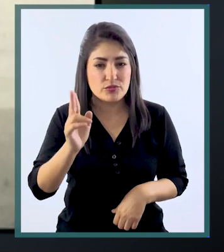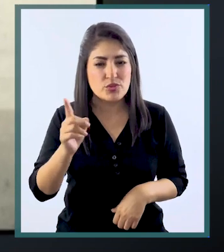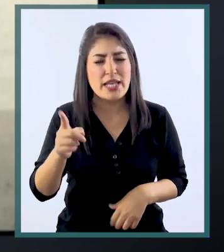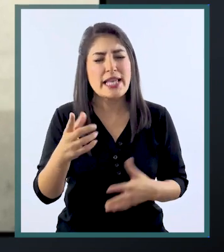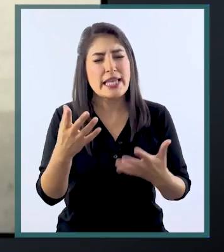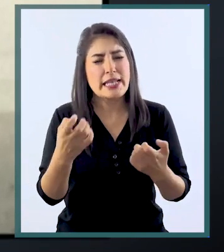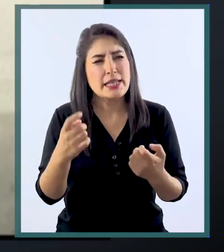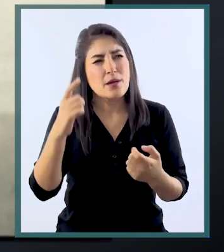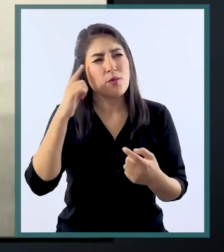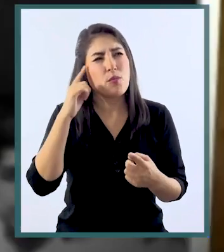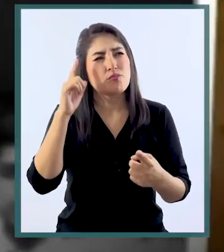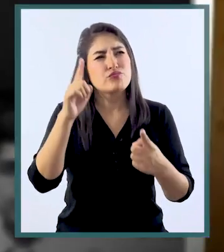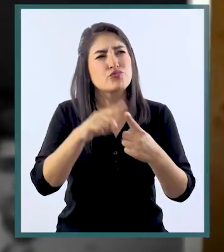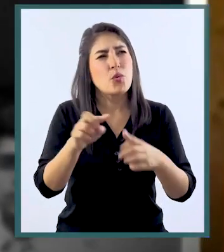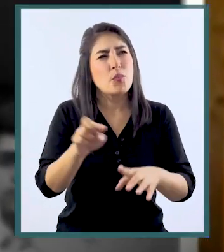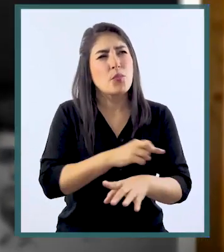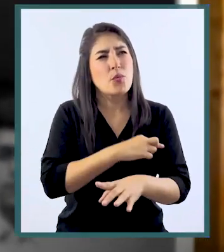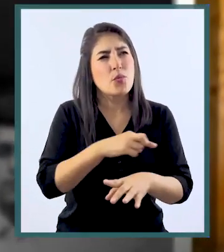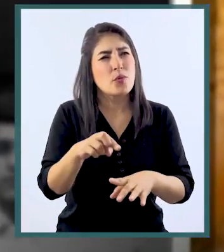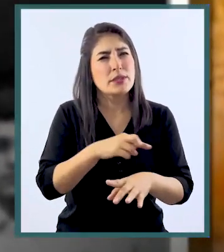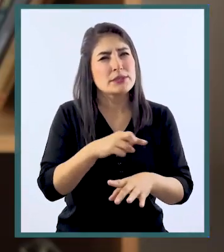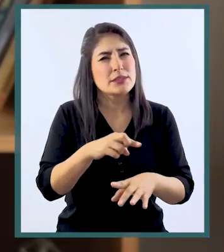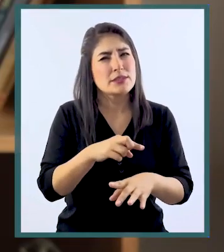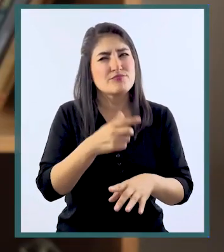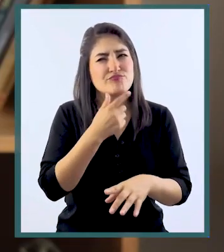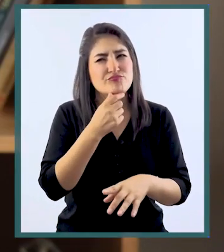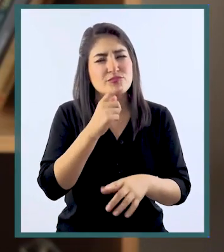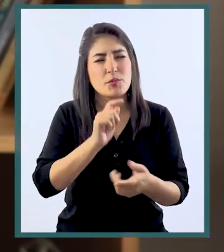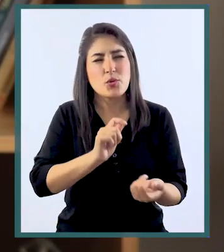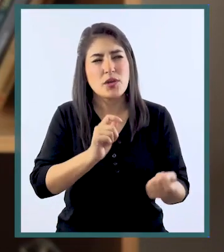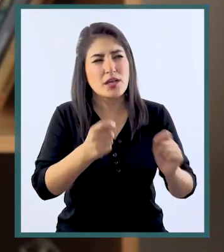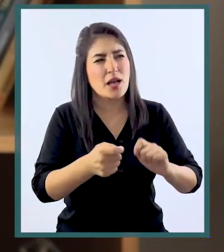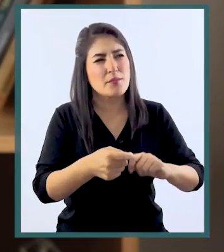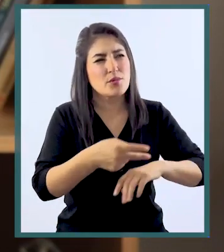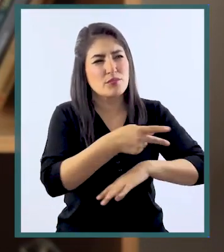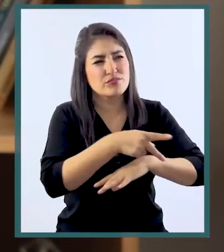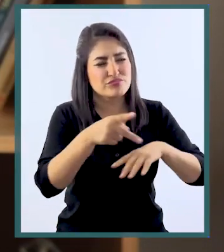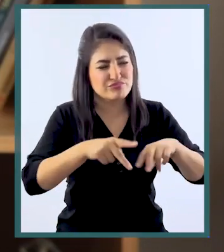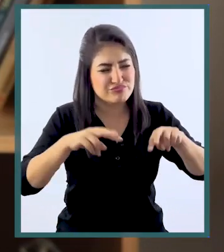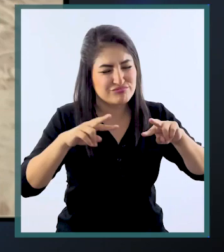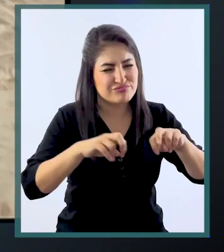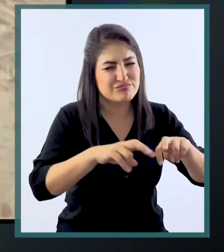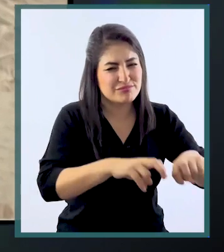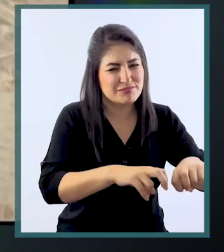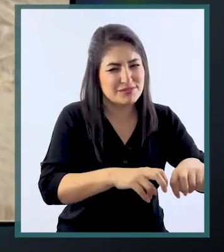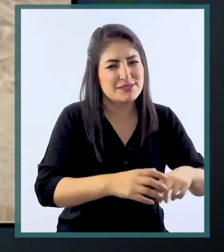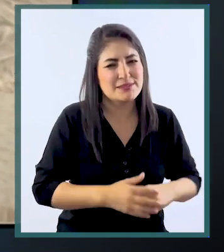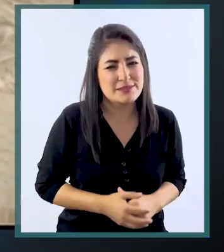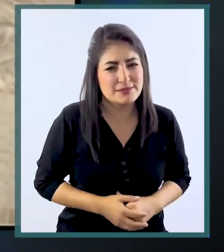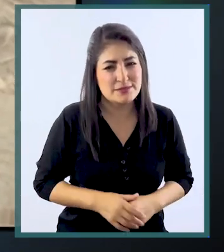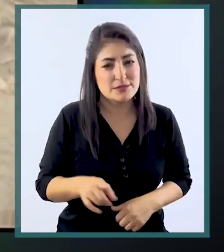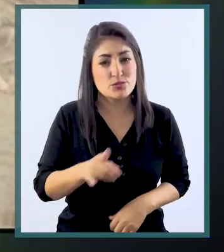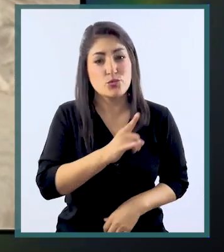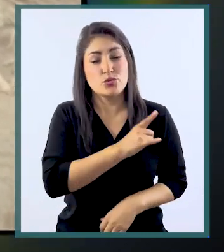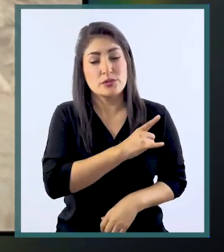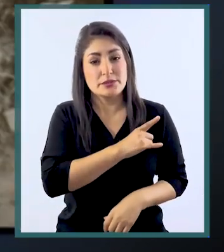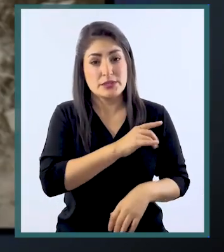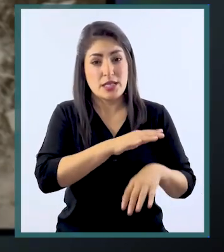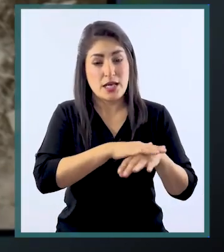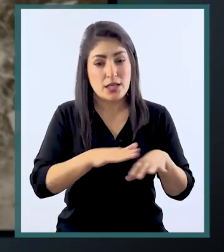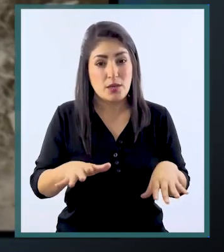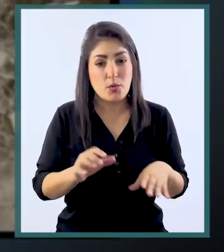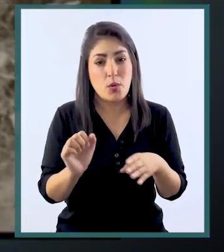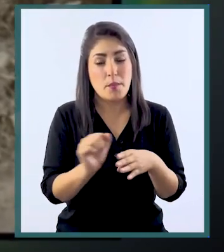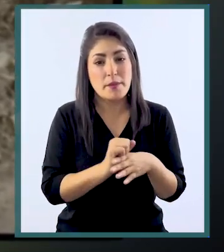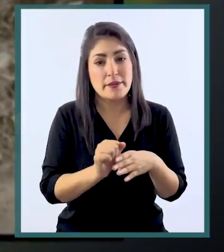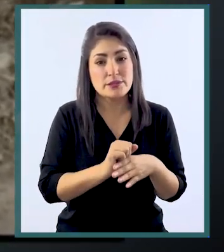ser poeta. Pero al final decidí ser mejor un buen arqueólogo y no un mal poeta. Acabó la universidad y practicó